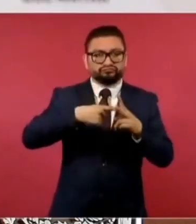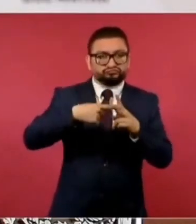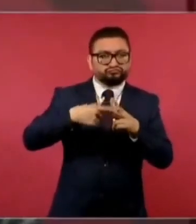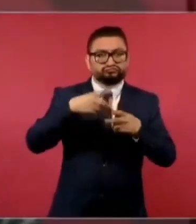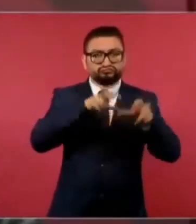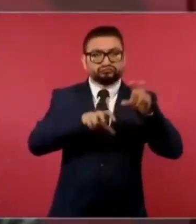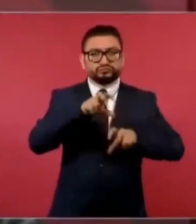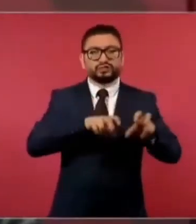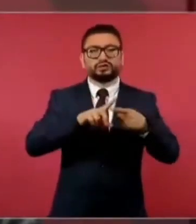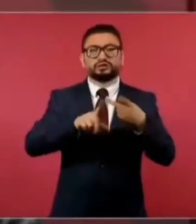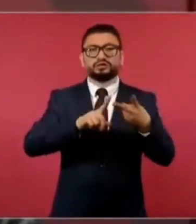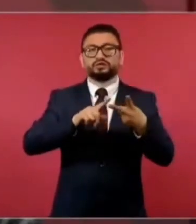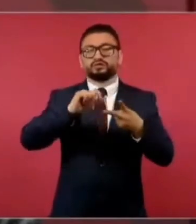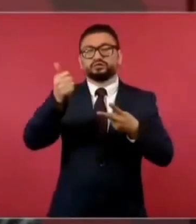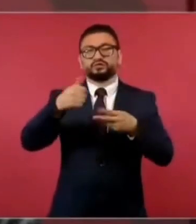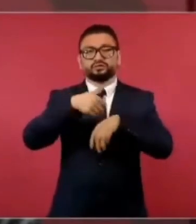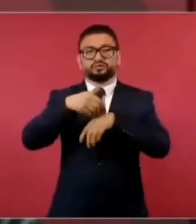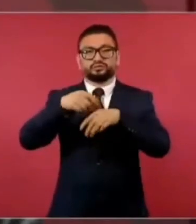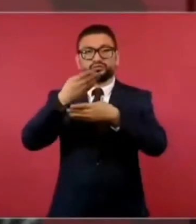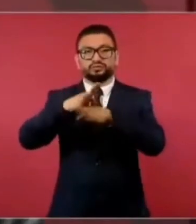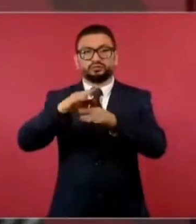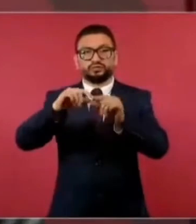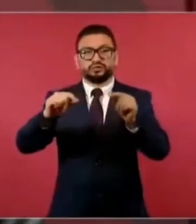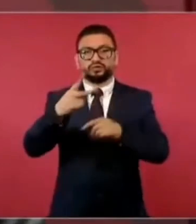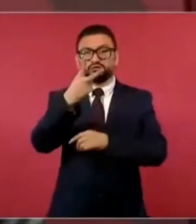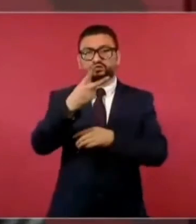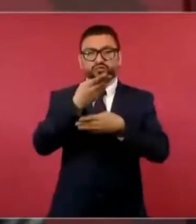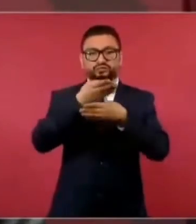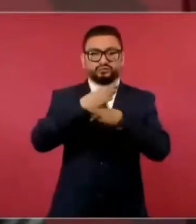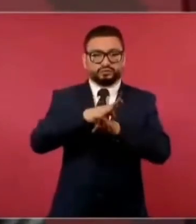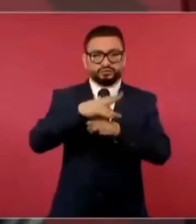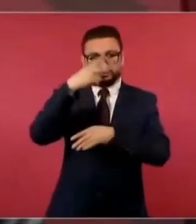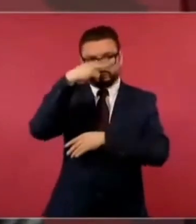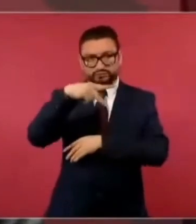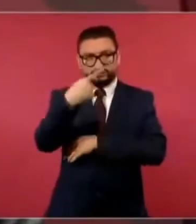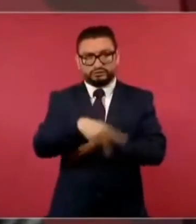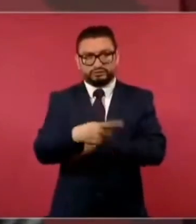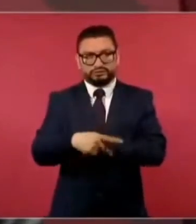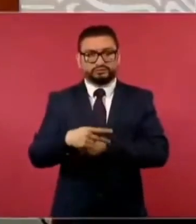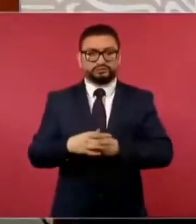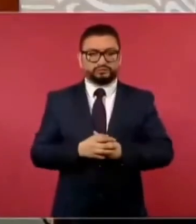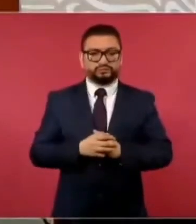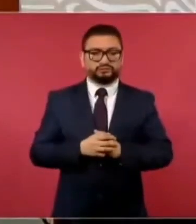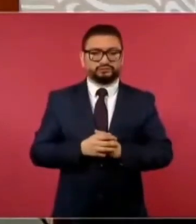en un banco, en 2 bancos de México.